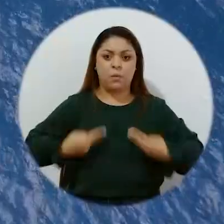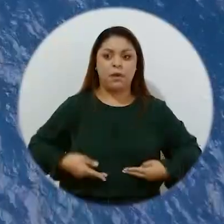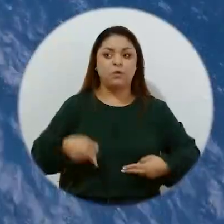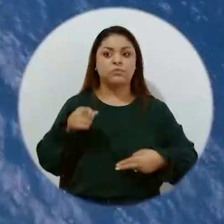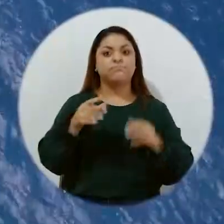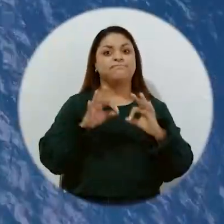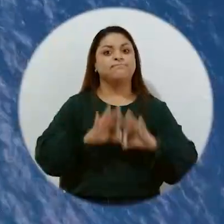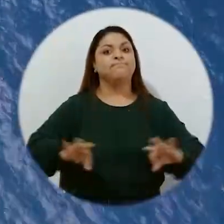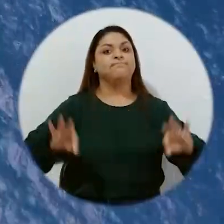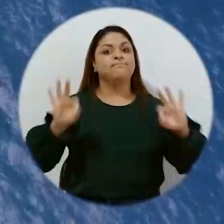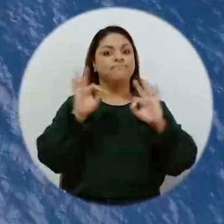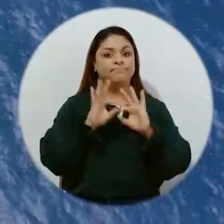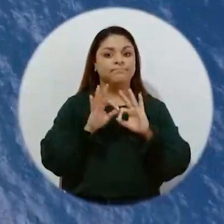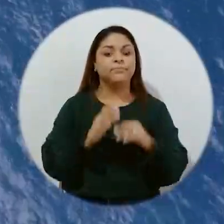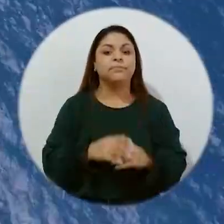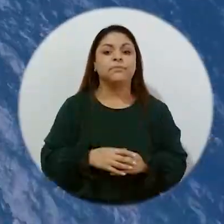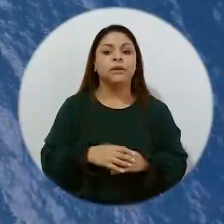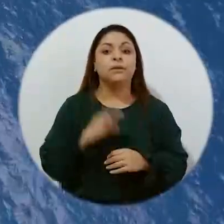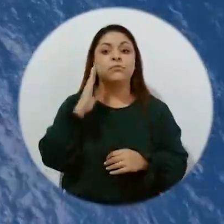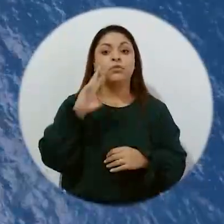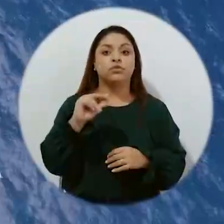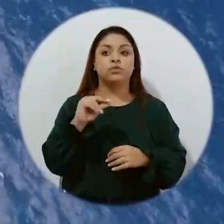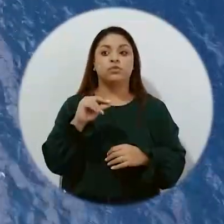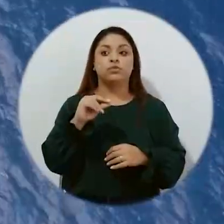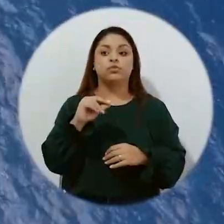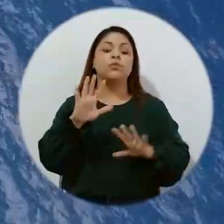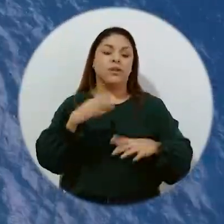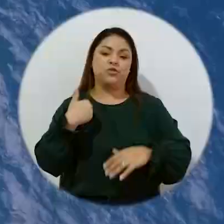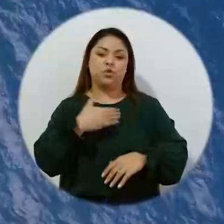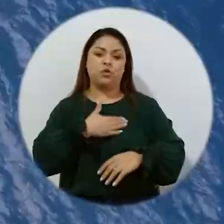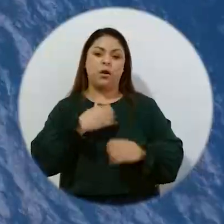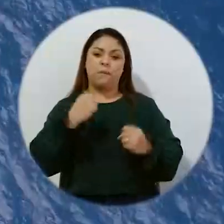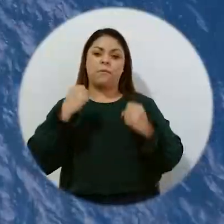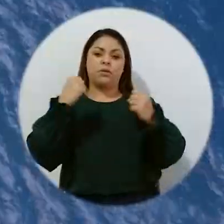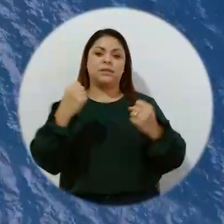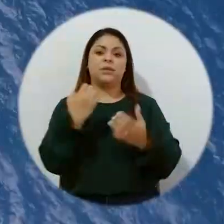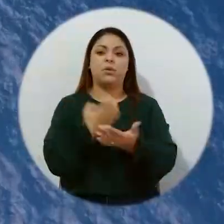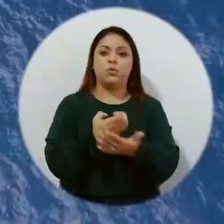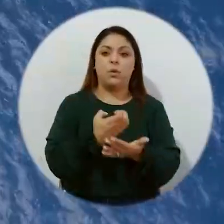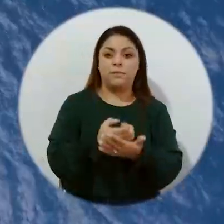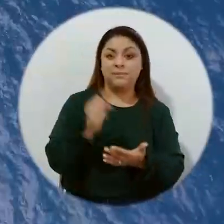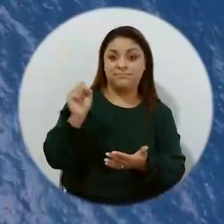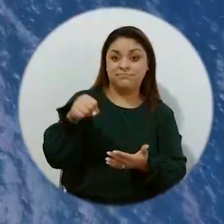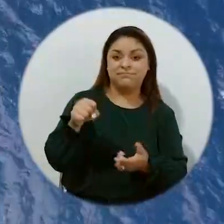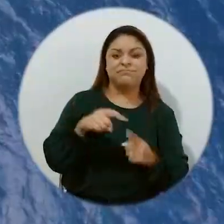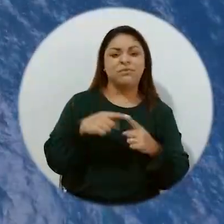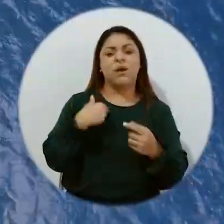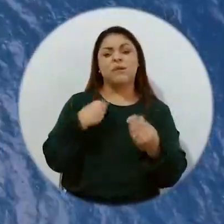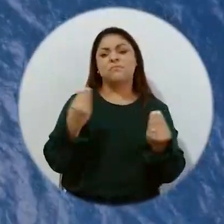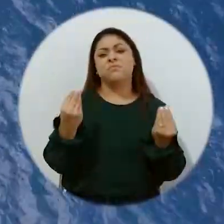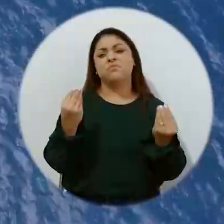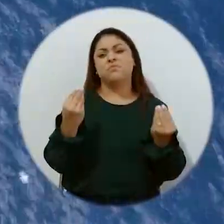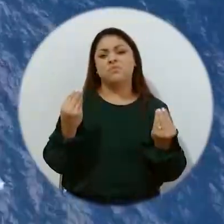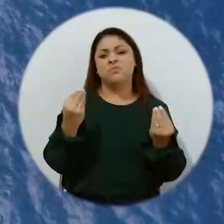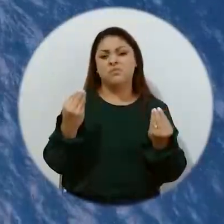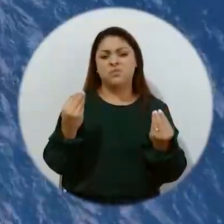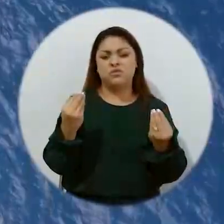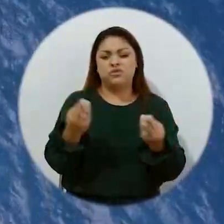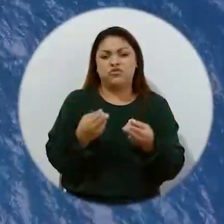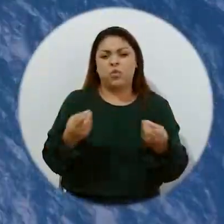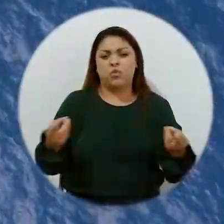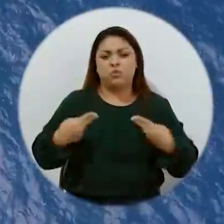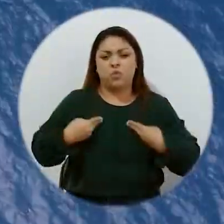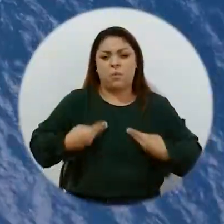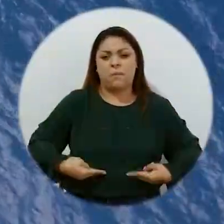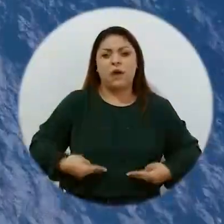humano, es importante, porque no somos una potencia económica, pero tenemos una cantidad enorme de recurso humano